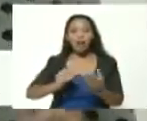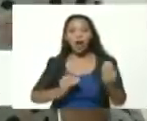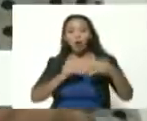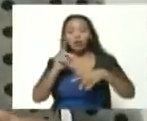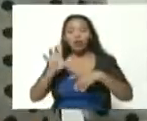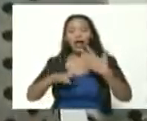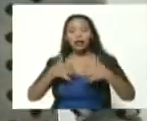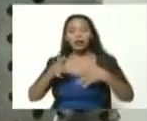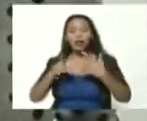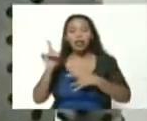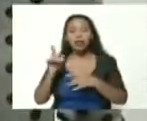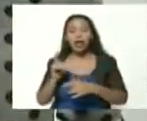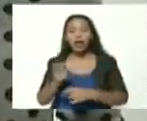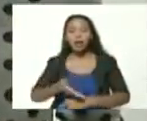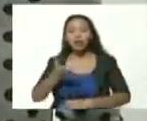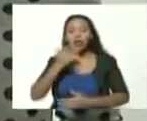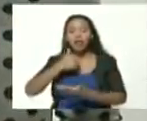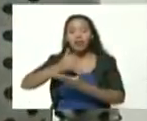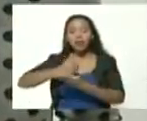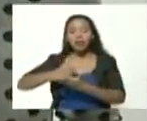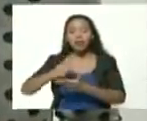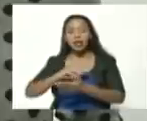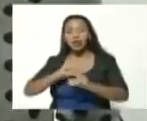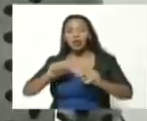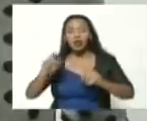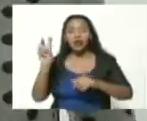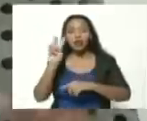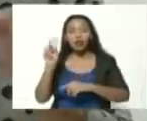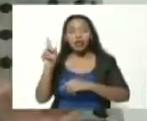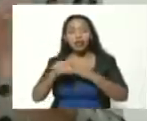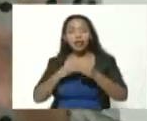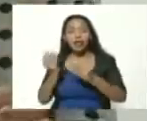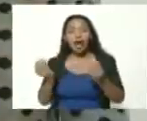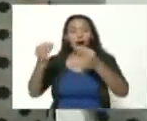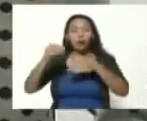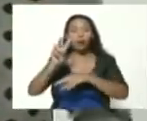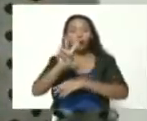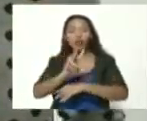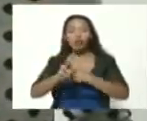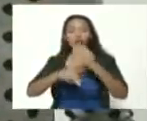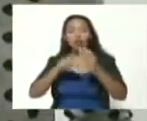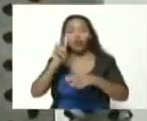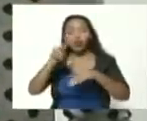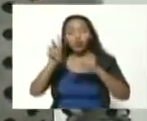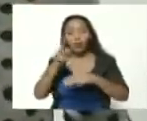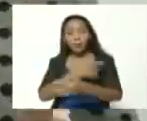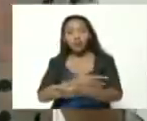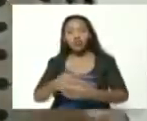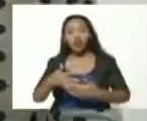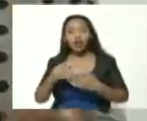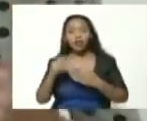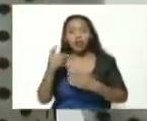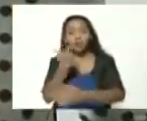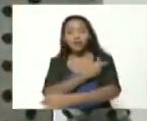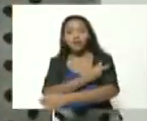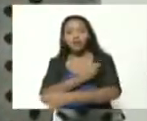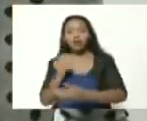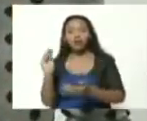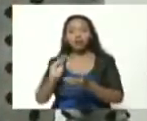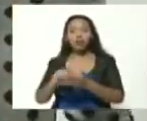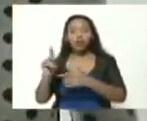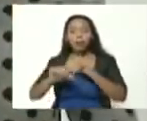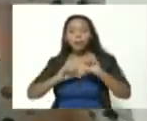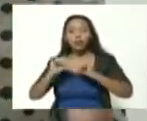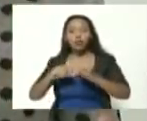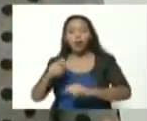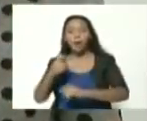de recepción de estos fármacos que han arribado a territorio venezolano y que forman parte de un convenio de 12 millones de dosis que estarán arribando para incorporarse a este proceso